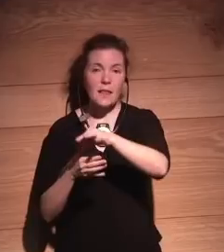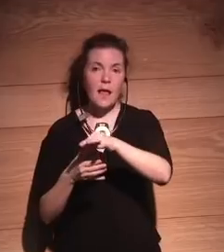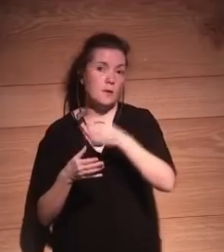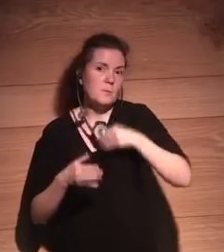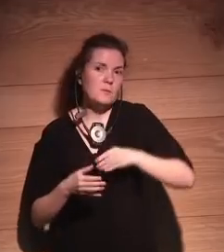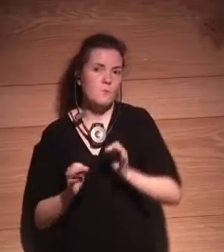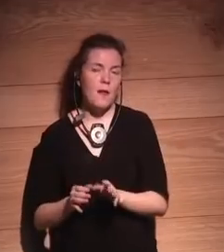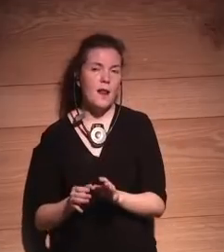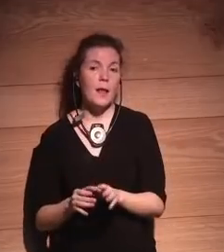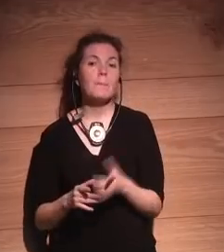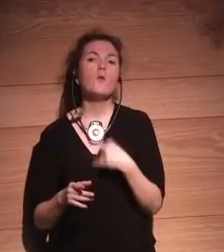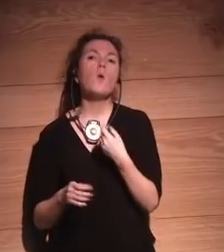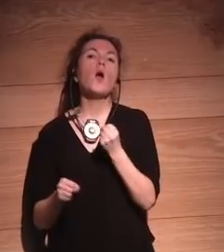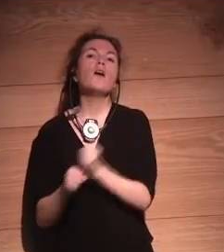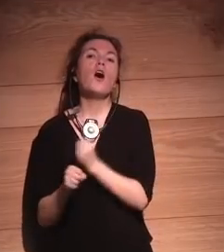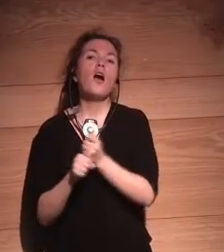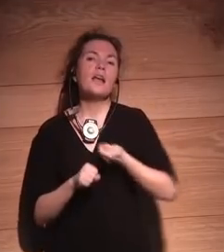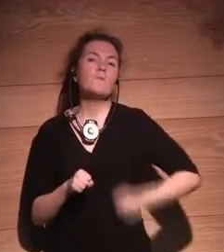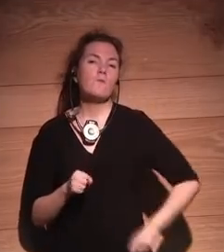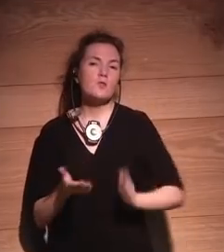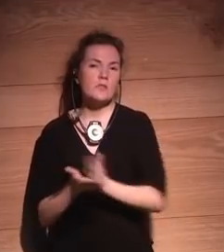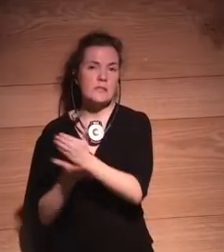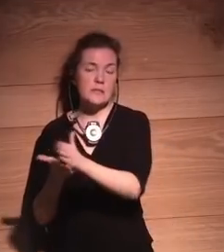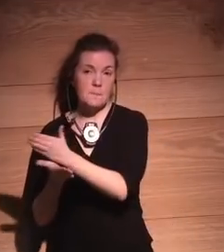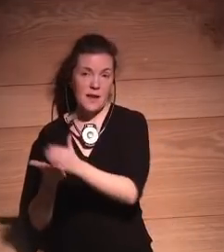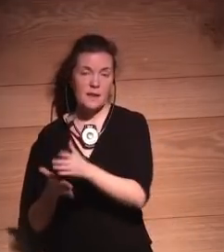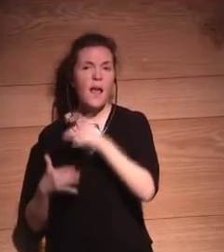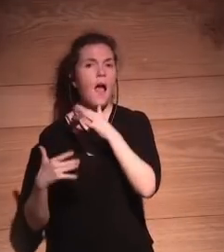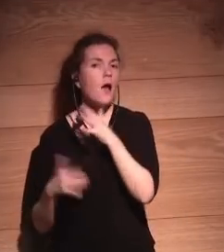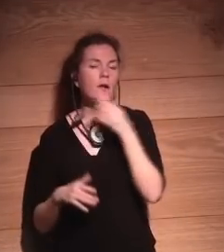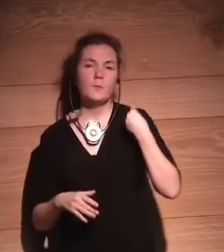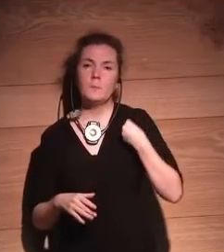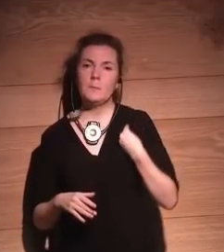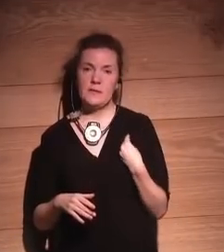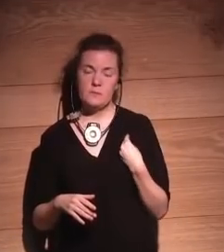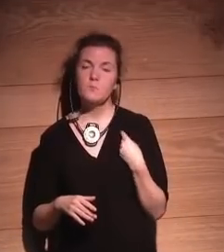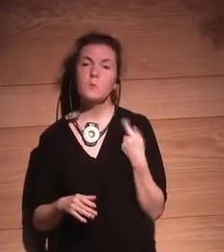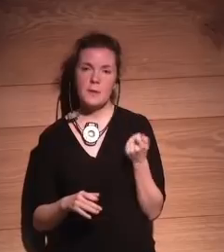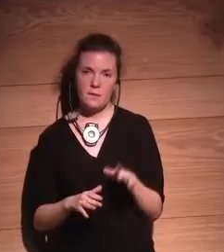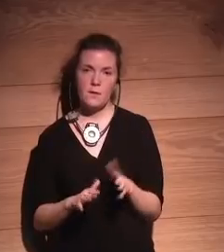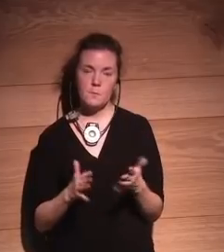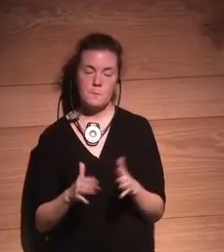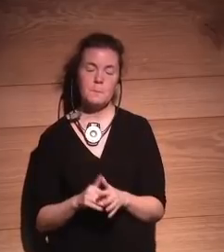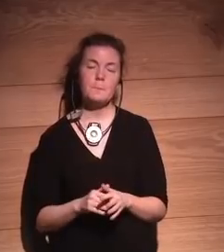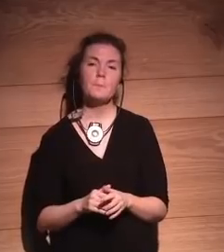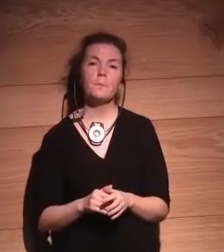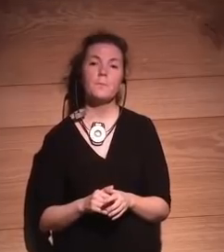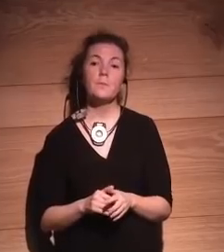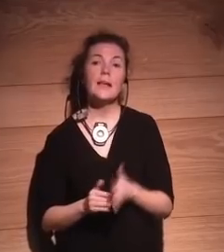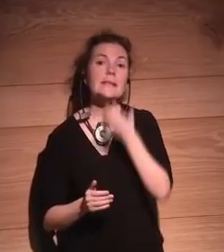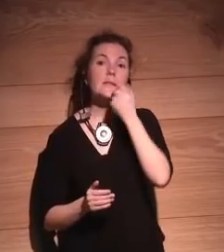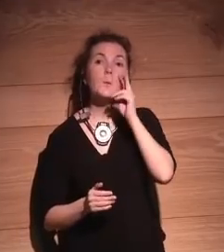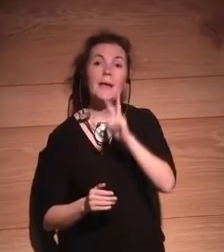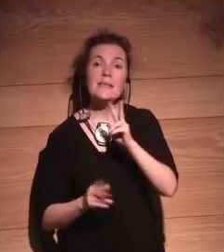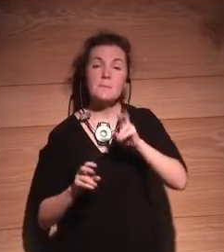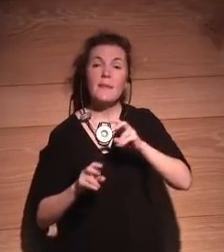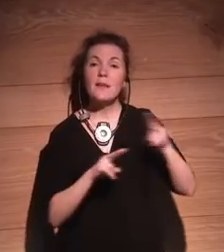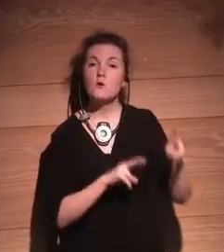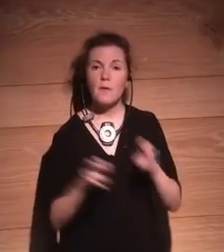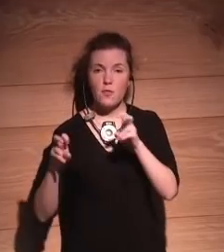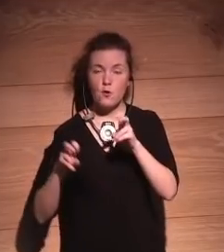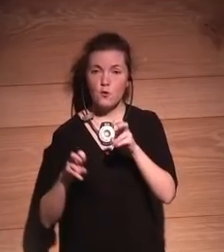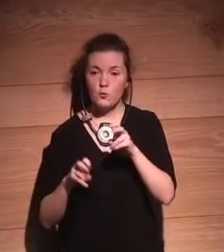luego los oficios se diferenciaron, ¿no? Entonces ahora está pasando un poco parecido, ¿no? Entonces tú, cuando ves, y en innovación, que se ha